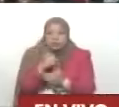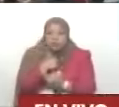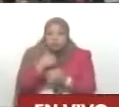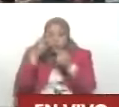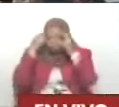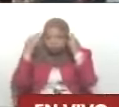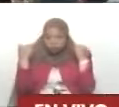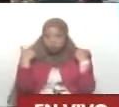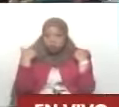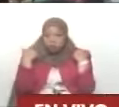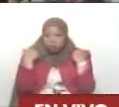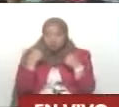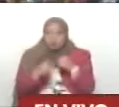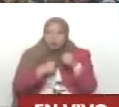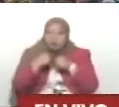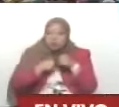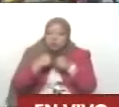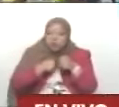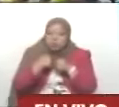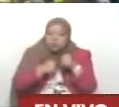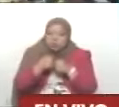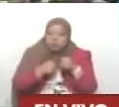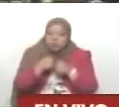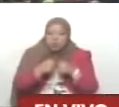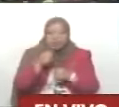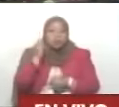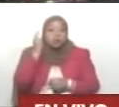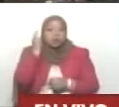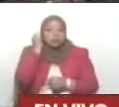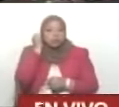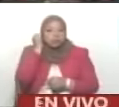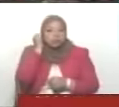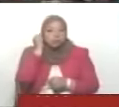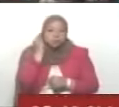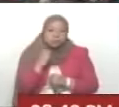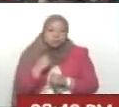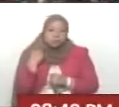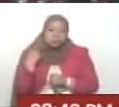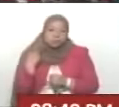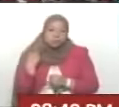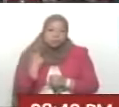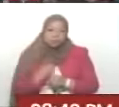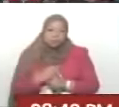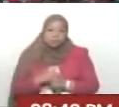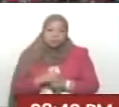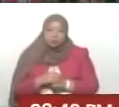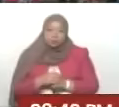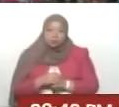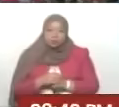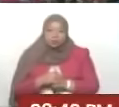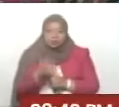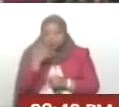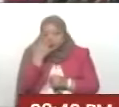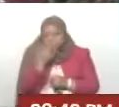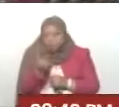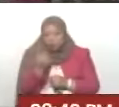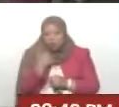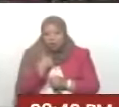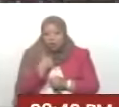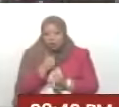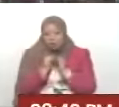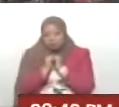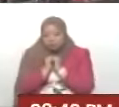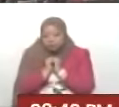eché a correr y es cuando llego. La Virgen te eligió a ti, chica. Sí. lo entendí en ese momento y